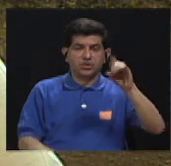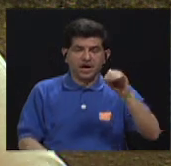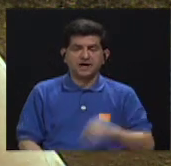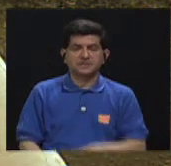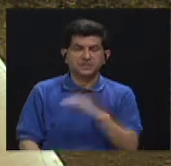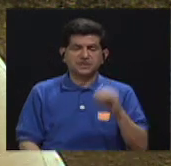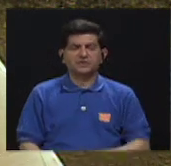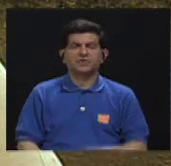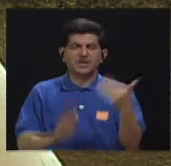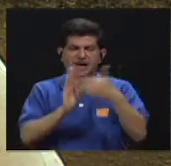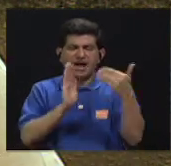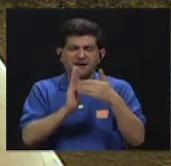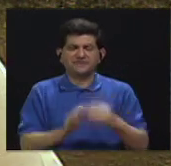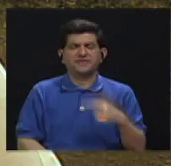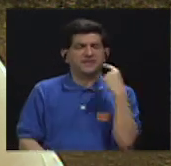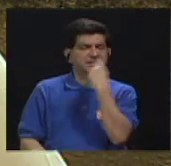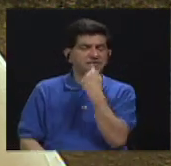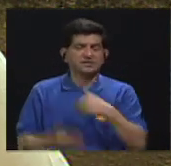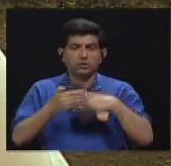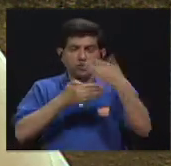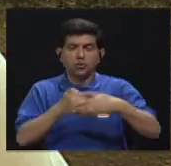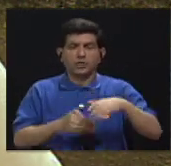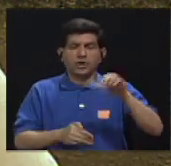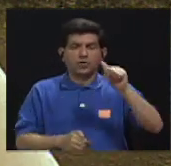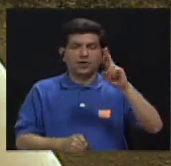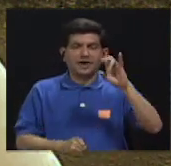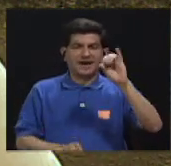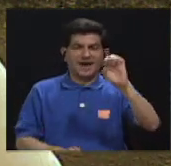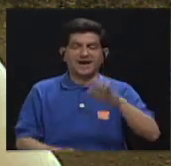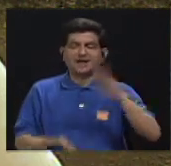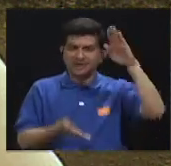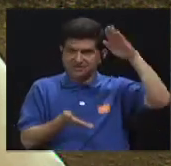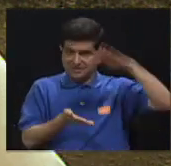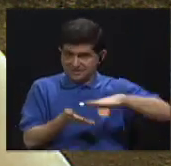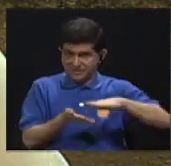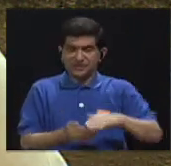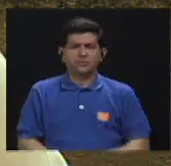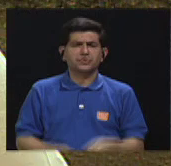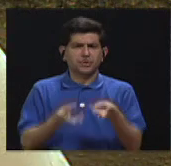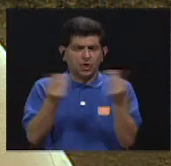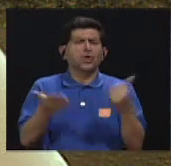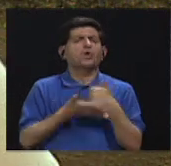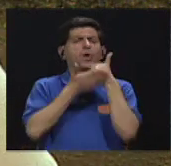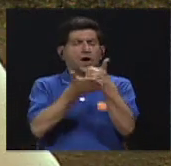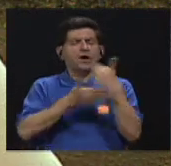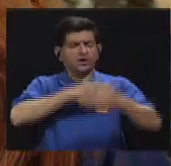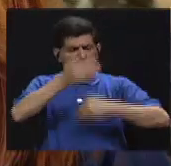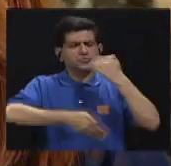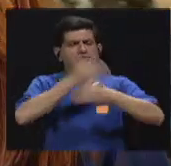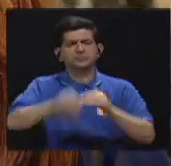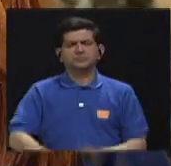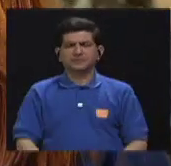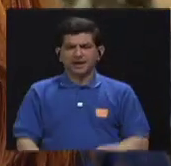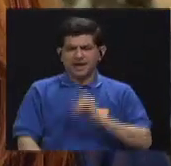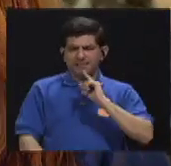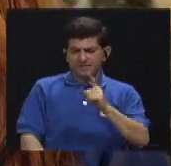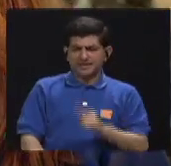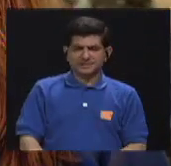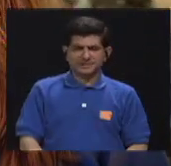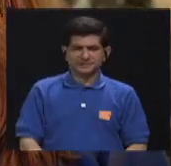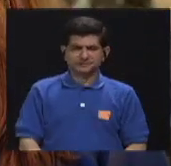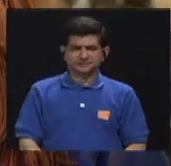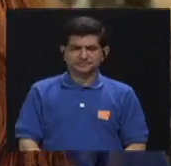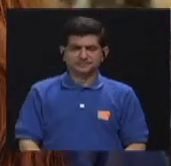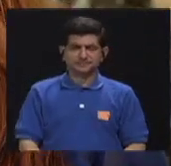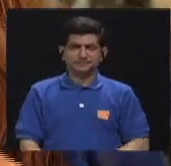para seguidamente tener caries dental va a ser mucho menor. Entonces son productos que ayudan muchísimo a este proceso. Podríamos decir entonces, doctor, que